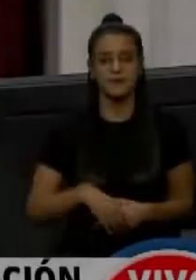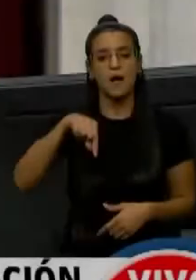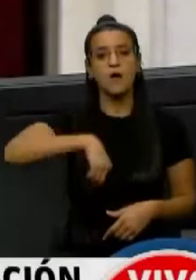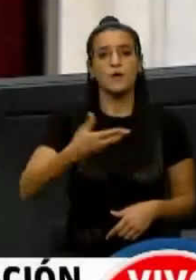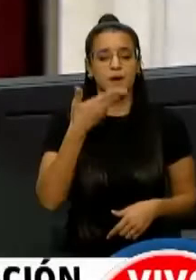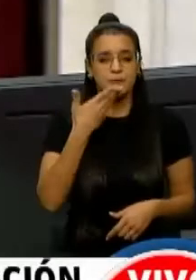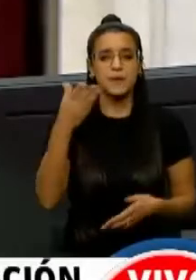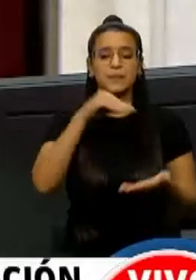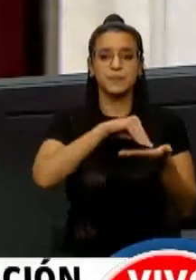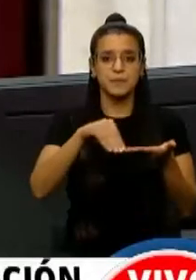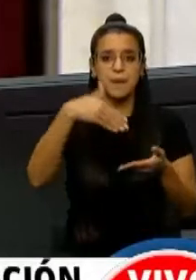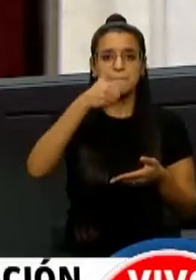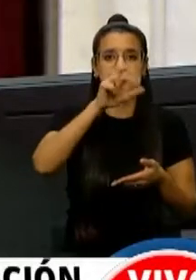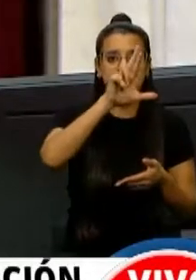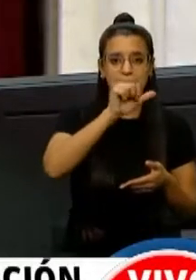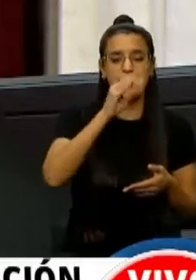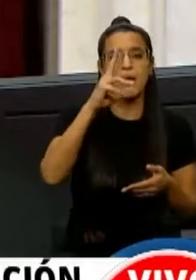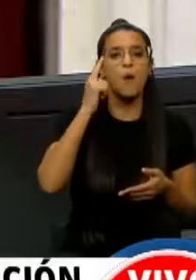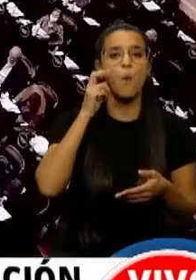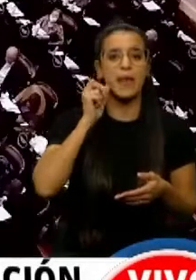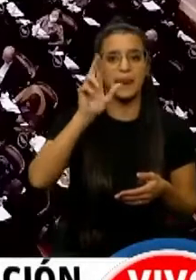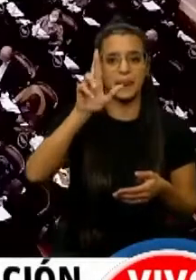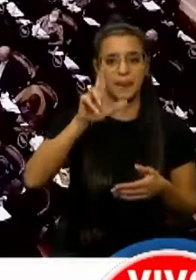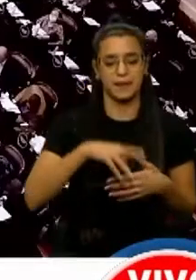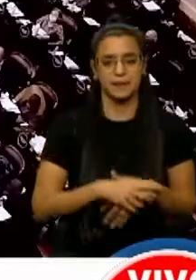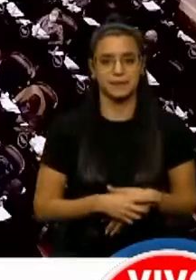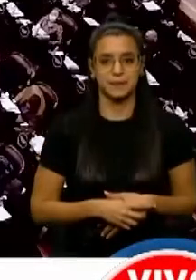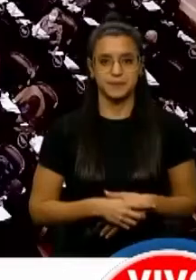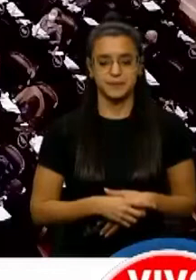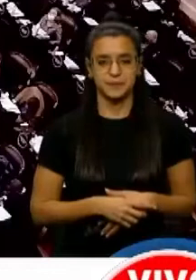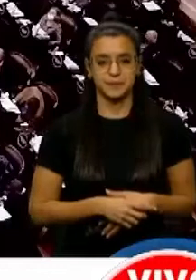El uso de la palabra la diputada Mara Brauer.